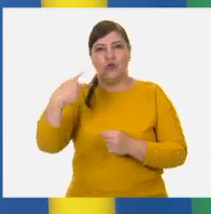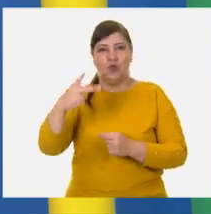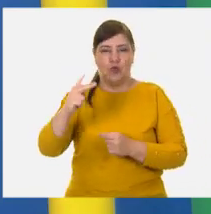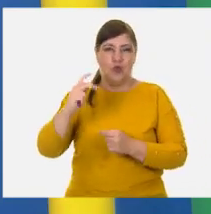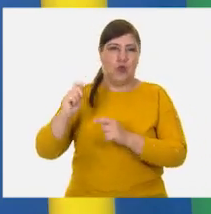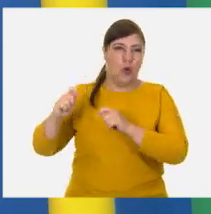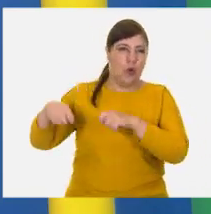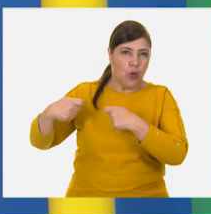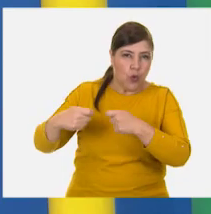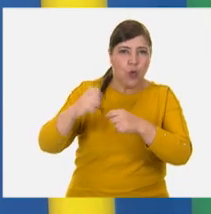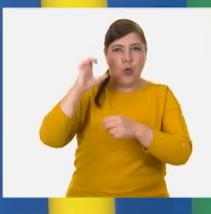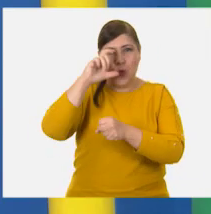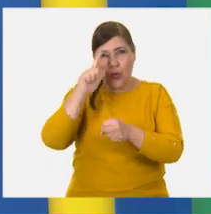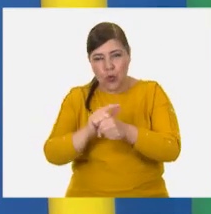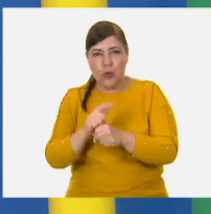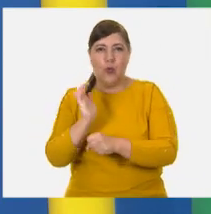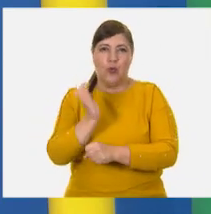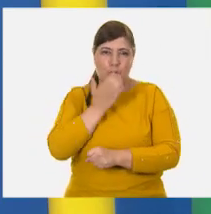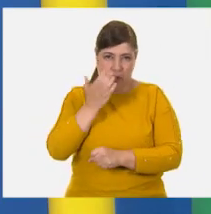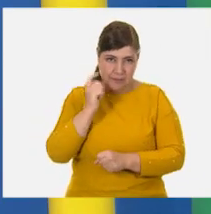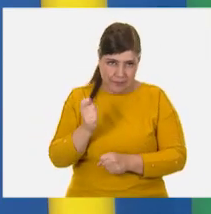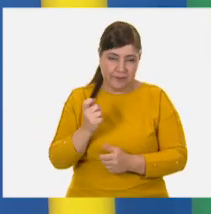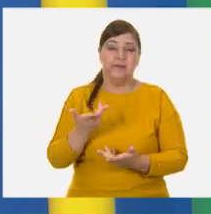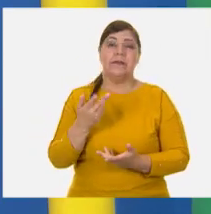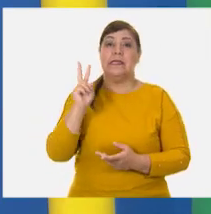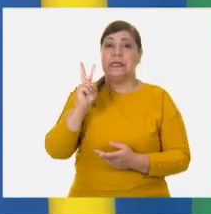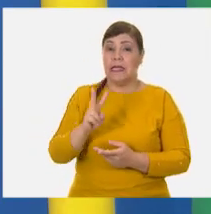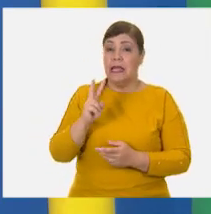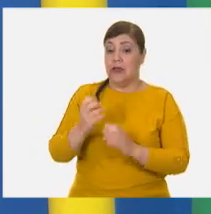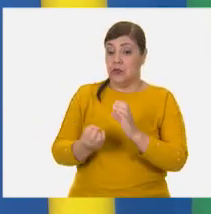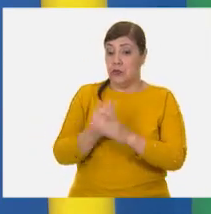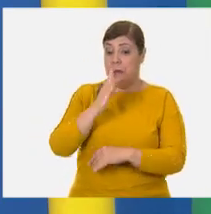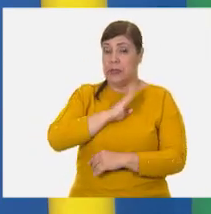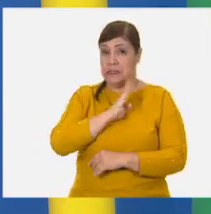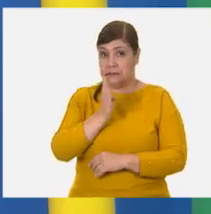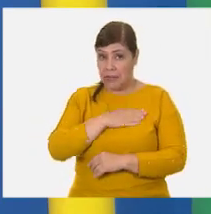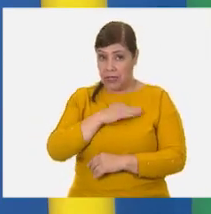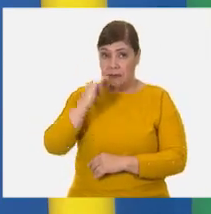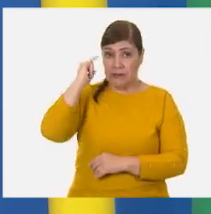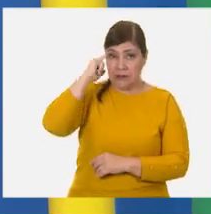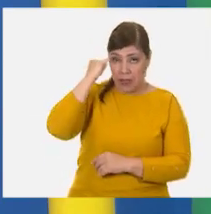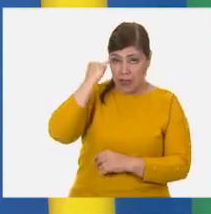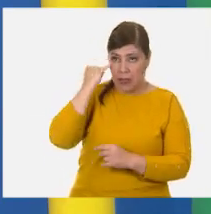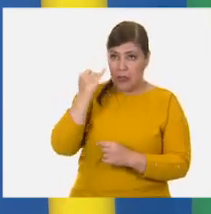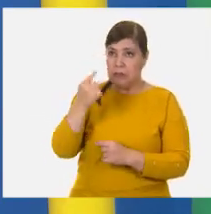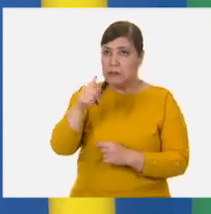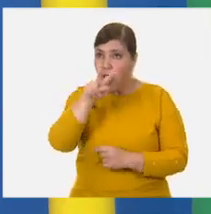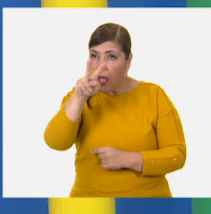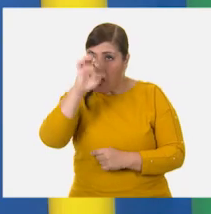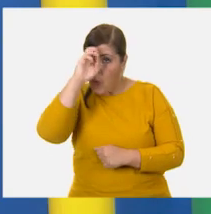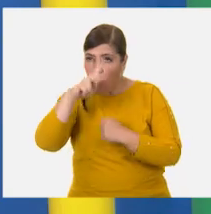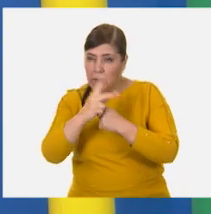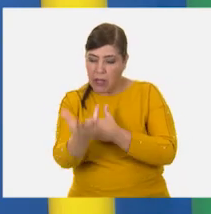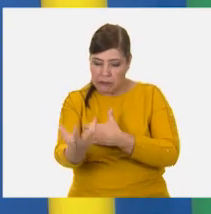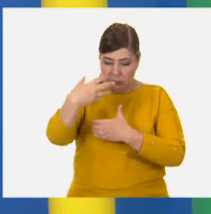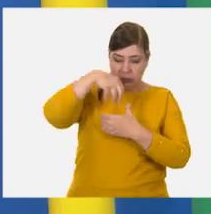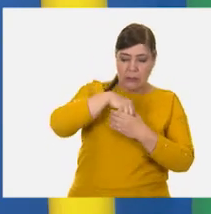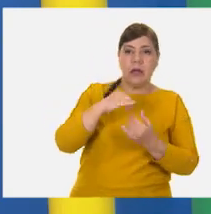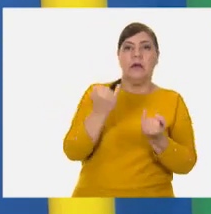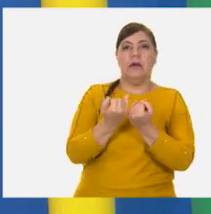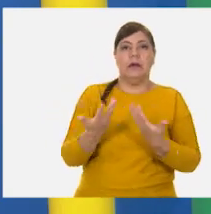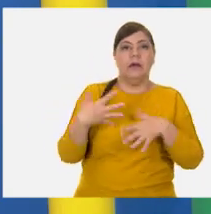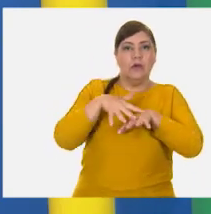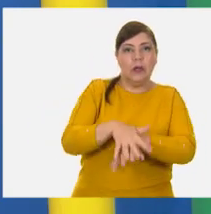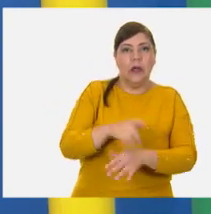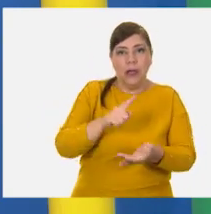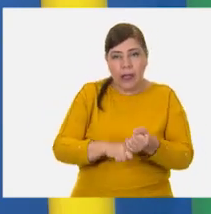nuestro país. En la Nueva España, los indígenas asimilaron en sus ritos las fiestas europeas porque